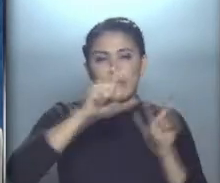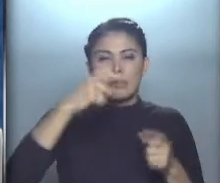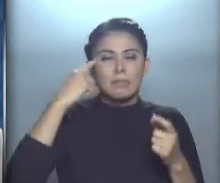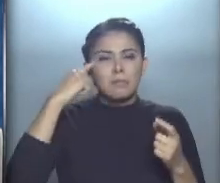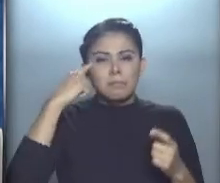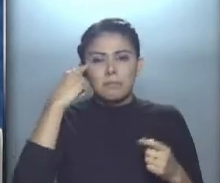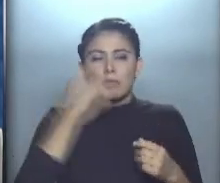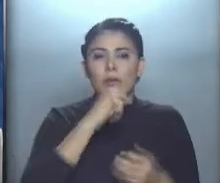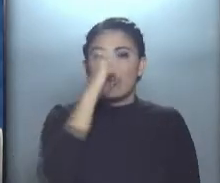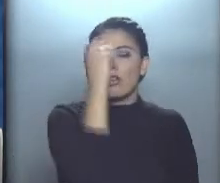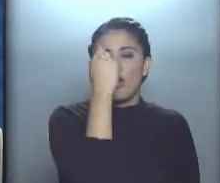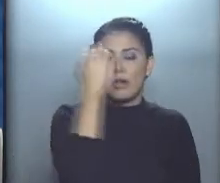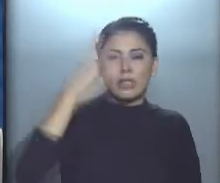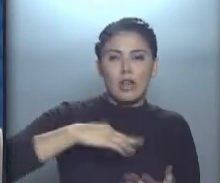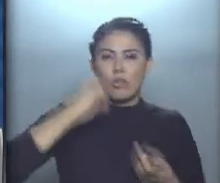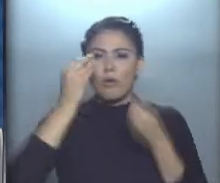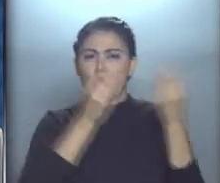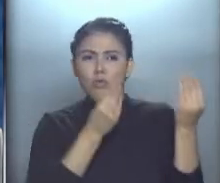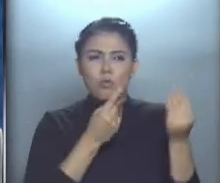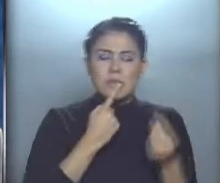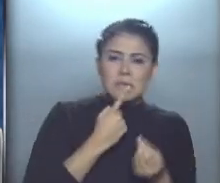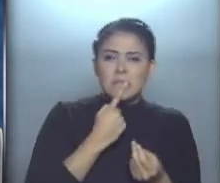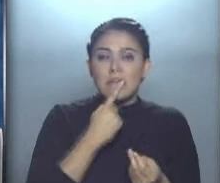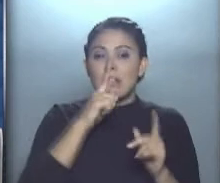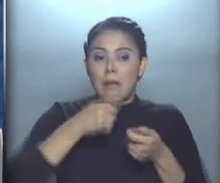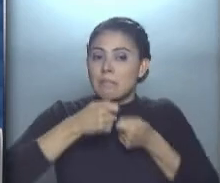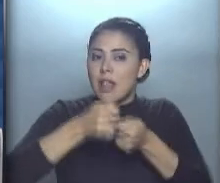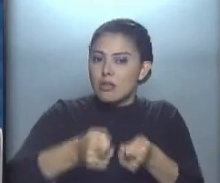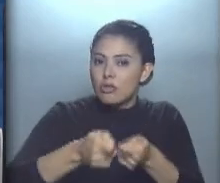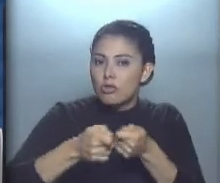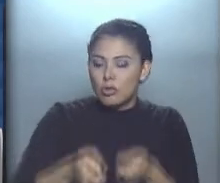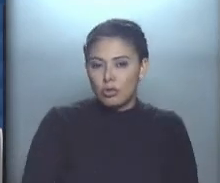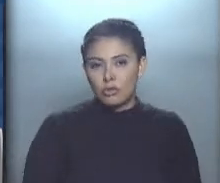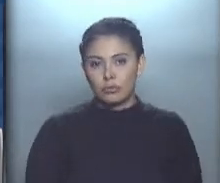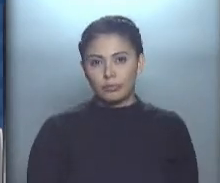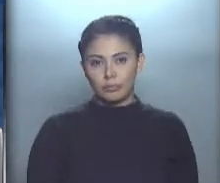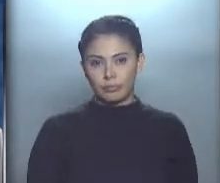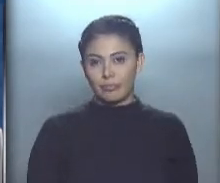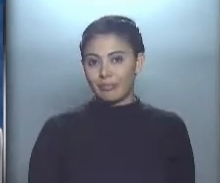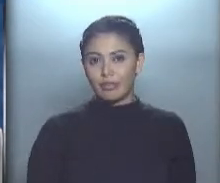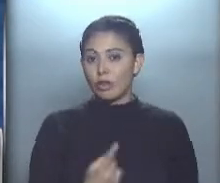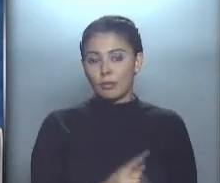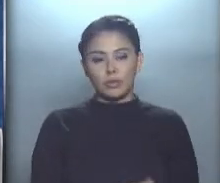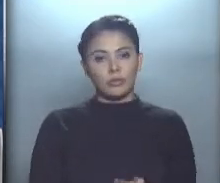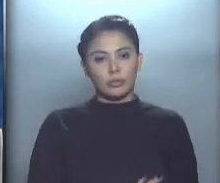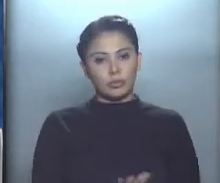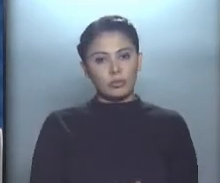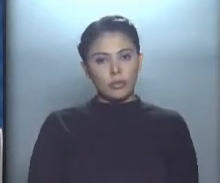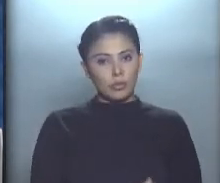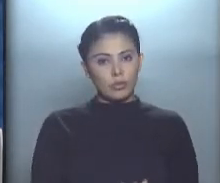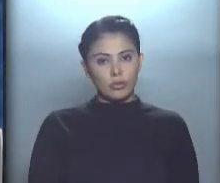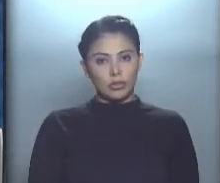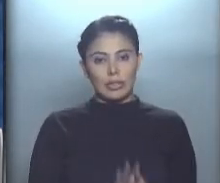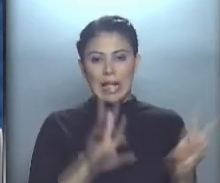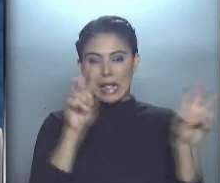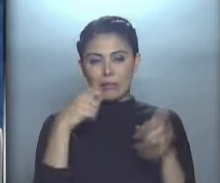vista económico y salarial, generar una presión absolutamente imposible de resolver desde el punto de vista